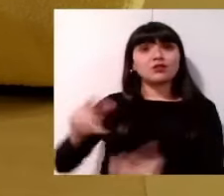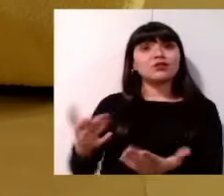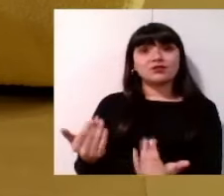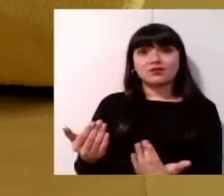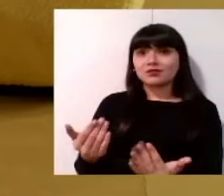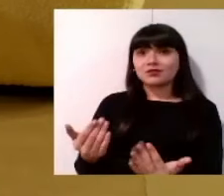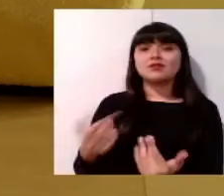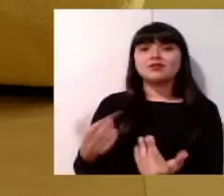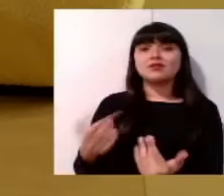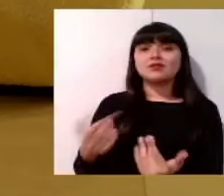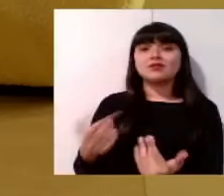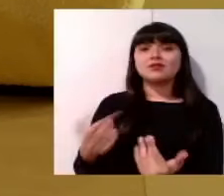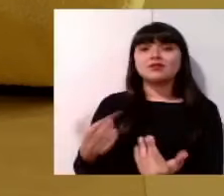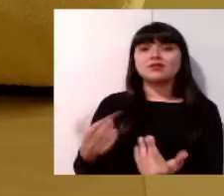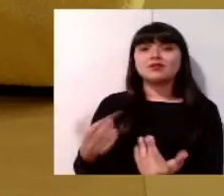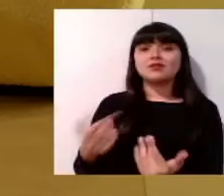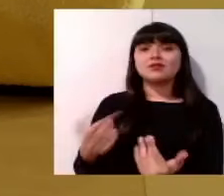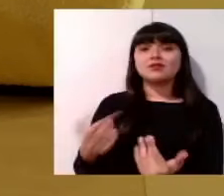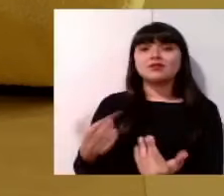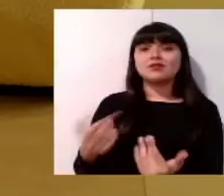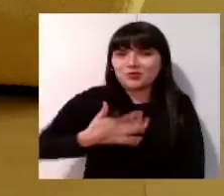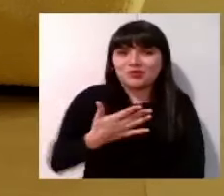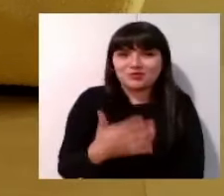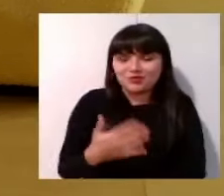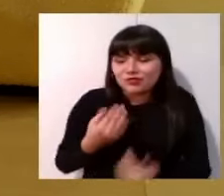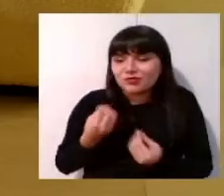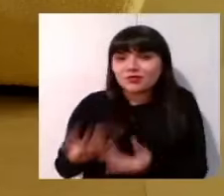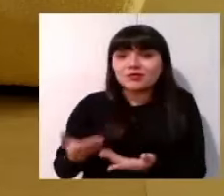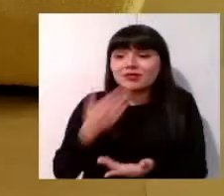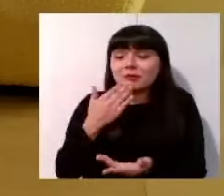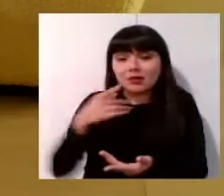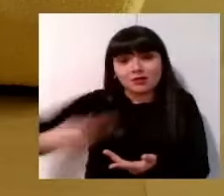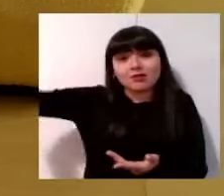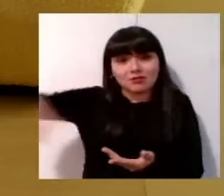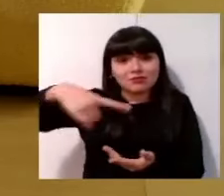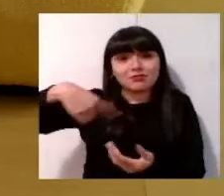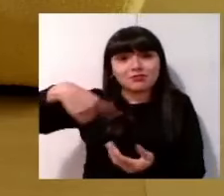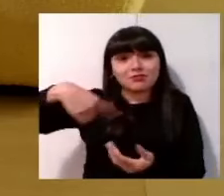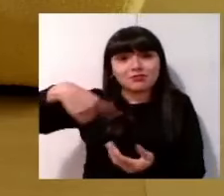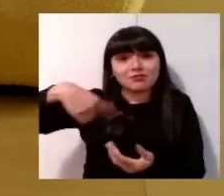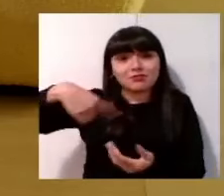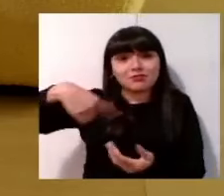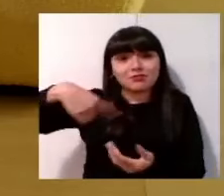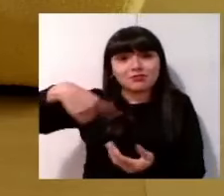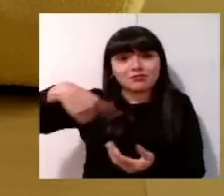para estar... para que aprendan, digamos, a dormir tranquilos y